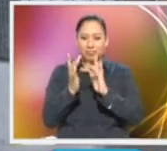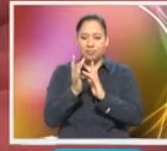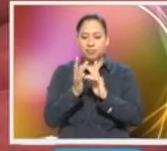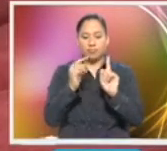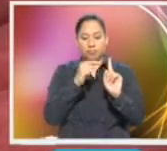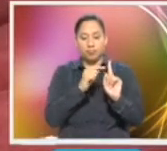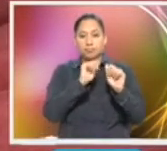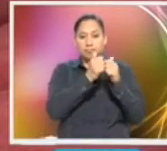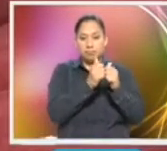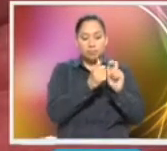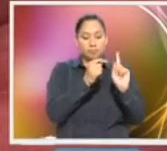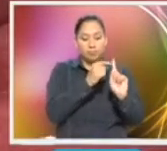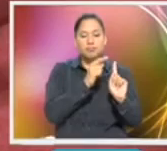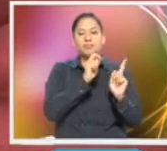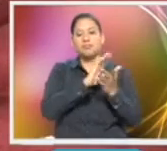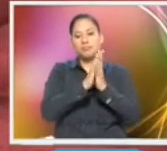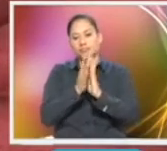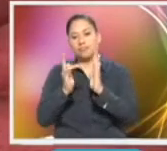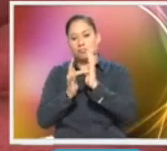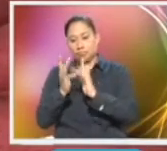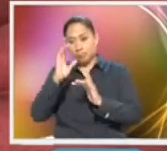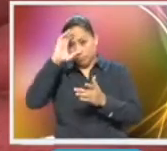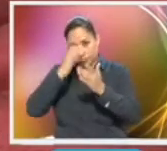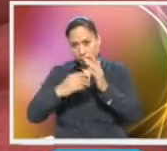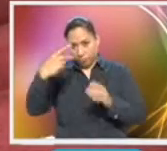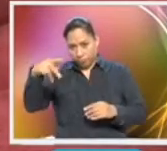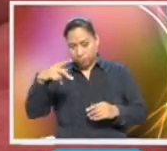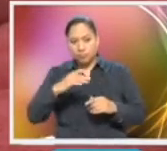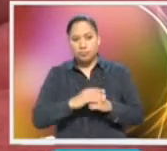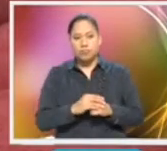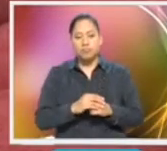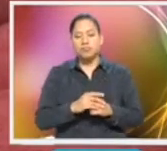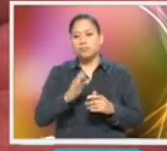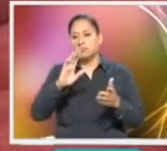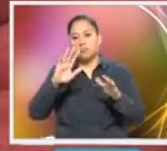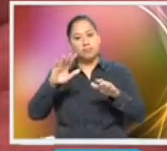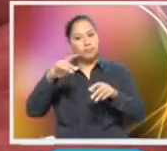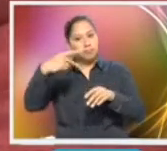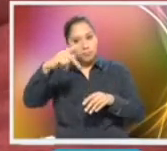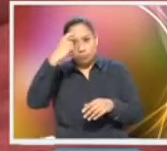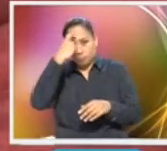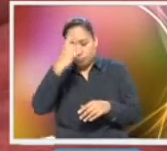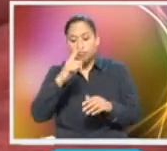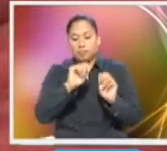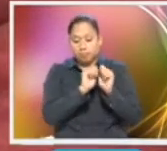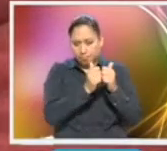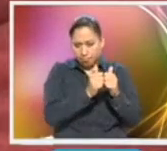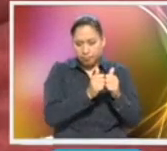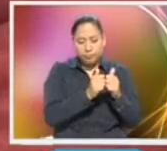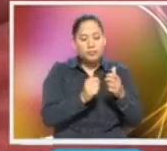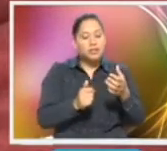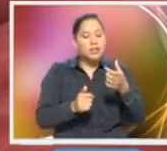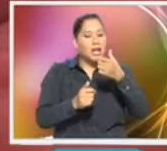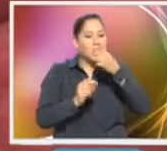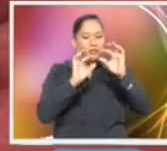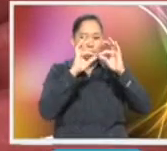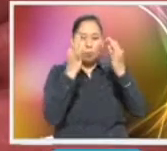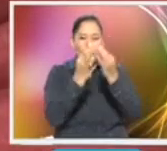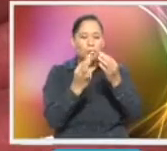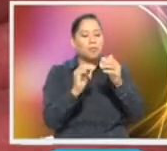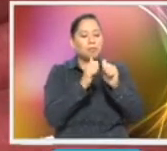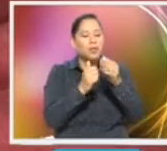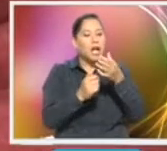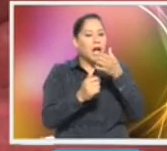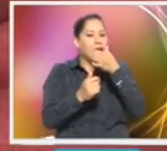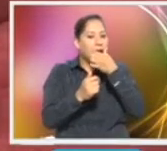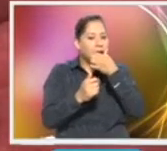el pan es Cristo. Para los católicos tiene otro fenómeno, es pan normalito, ácimo, pero, o sea,